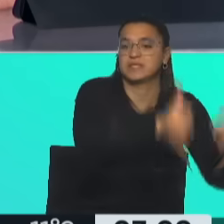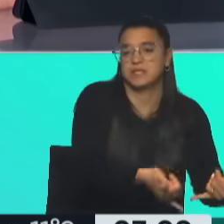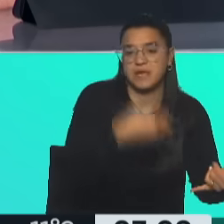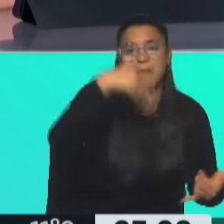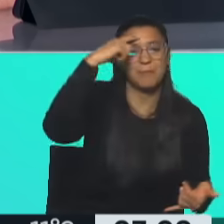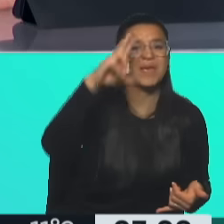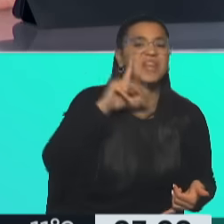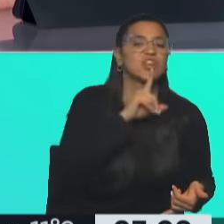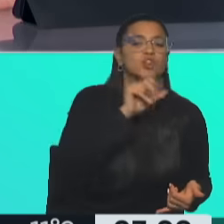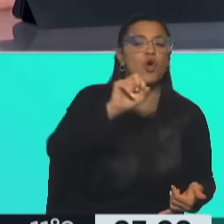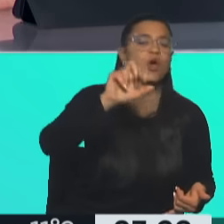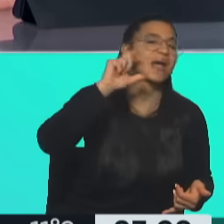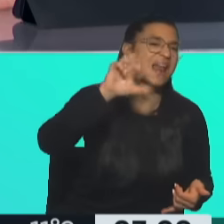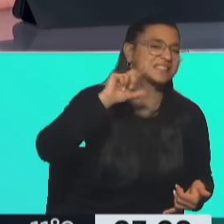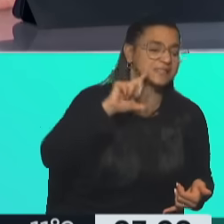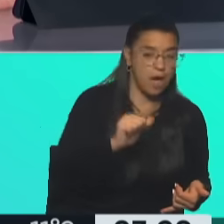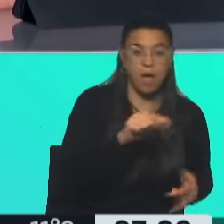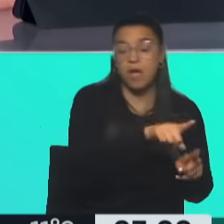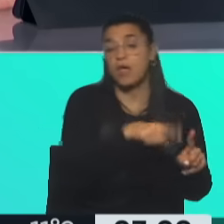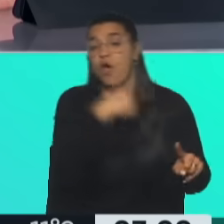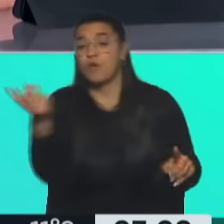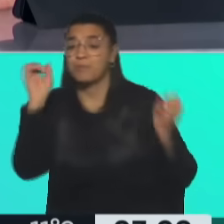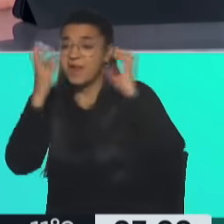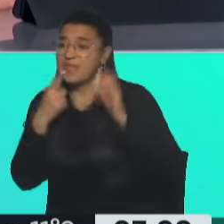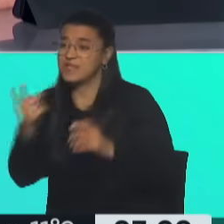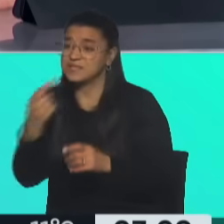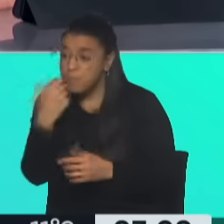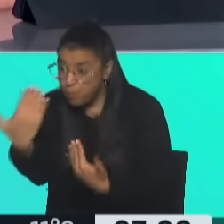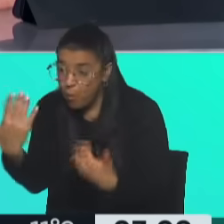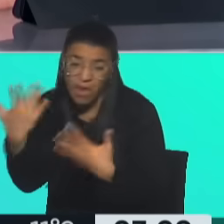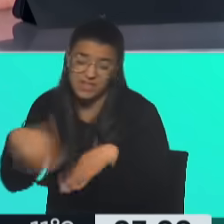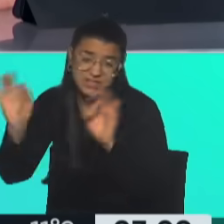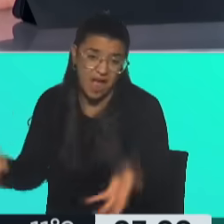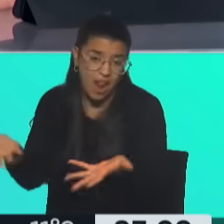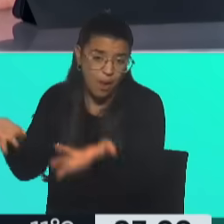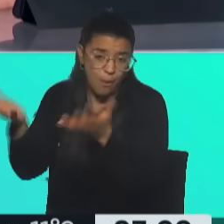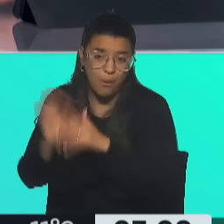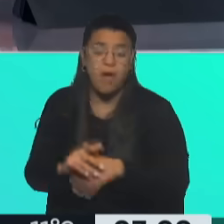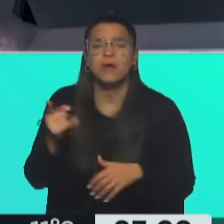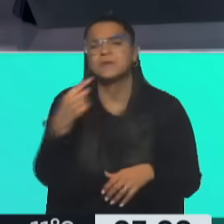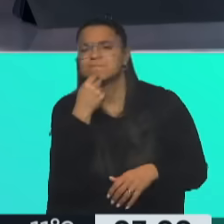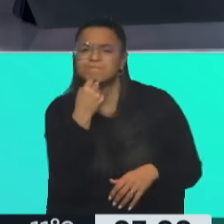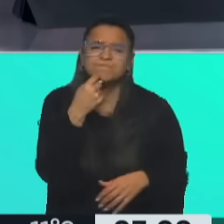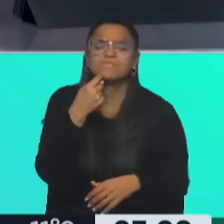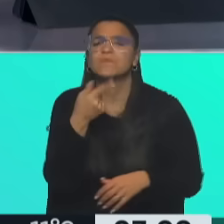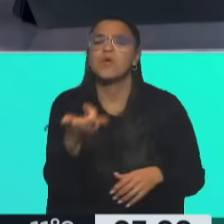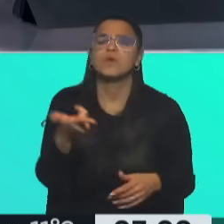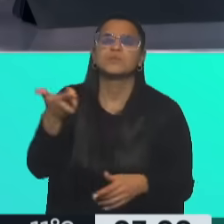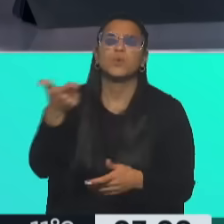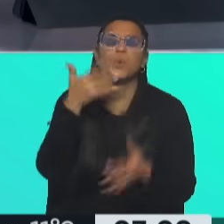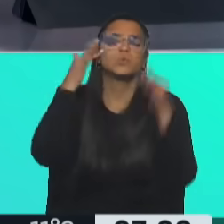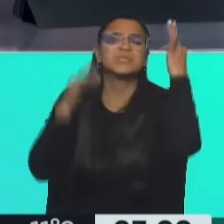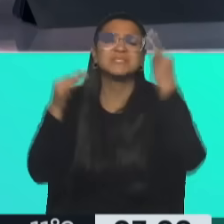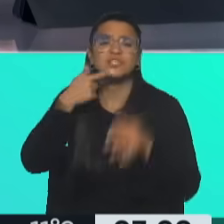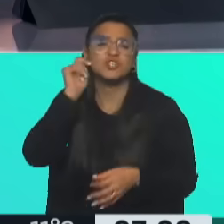meritocracia claramente Javier milei plantea el sálvese quien pueda y es más cuestiona la justicia social como piso para